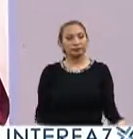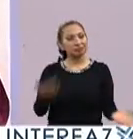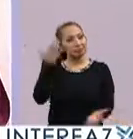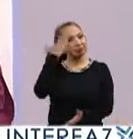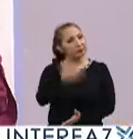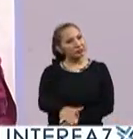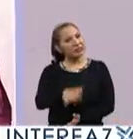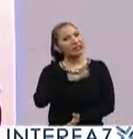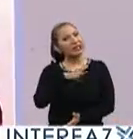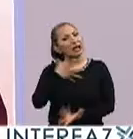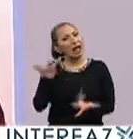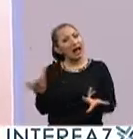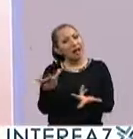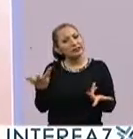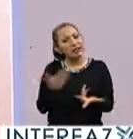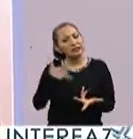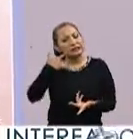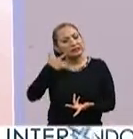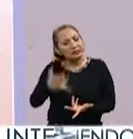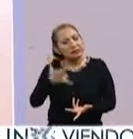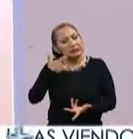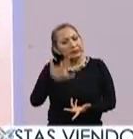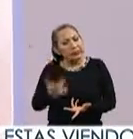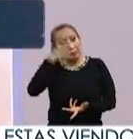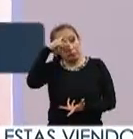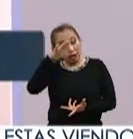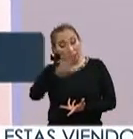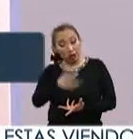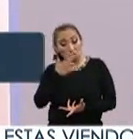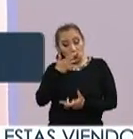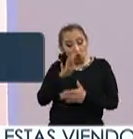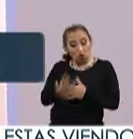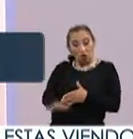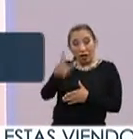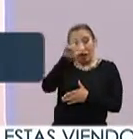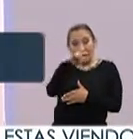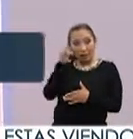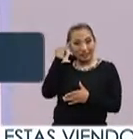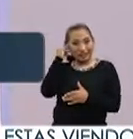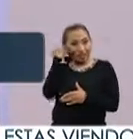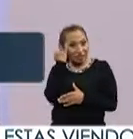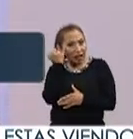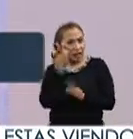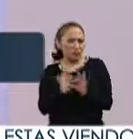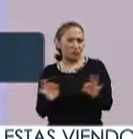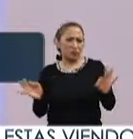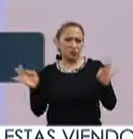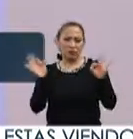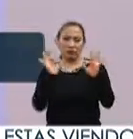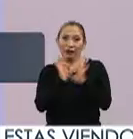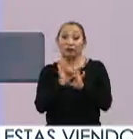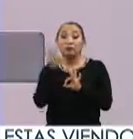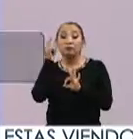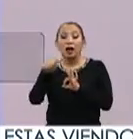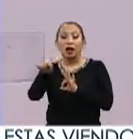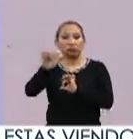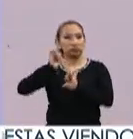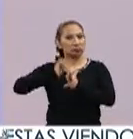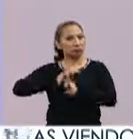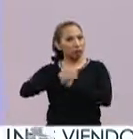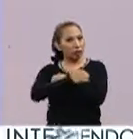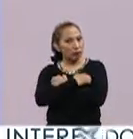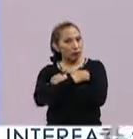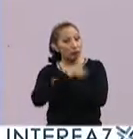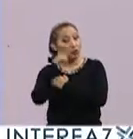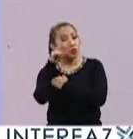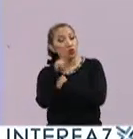Sabemos bien que se hacen grandes esfuerzos en nuestro país para preservar las lenguas indígenas. Es muy importante, sobre todo para las autoridades